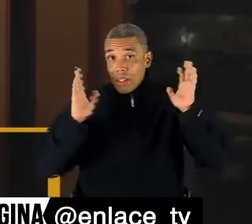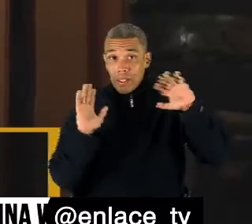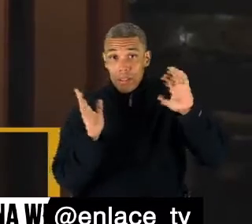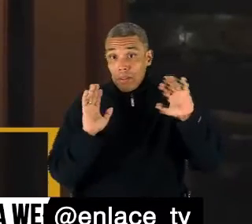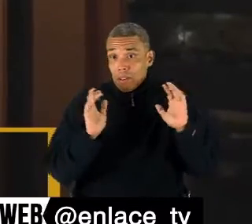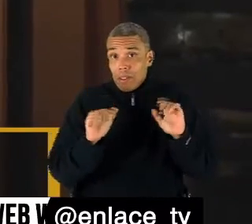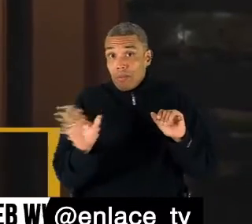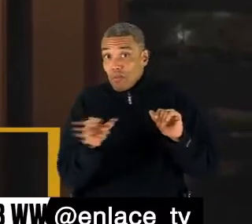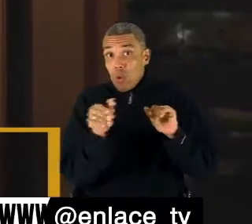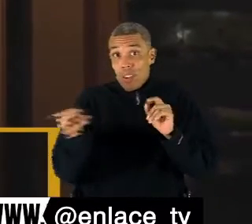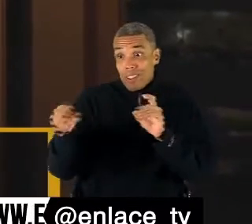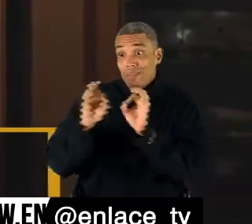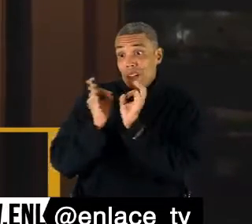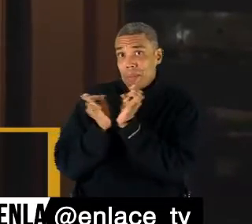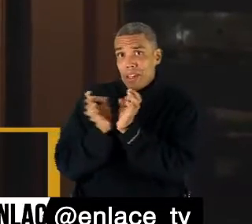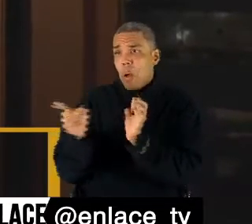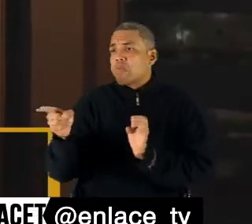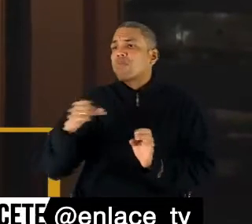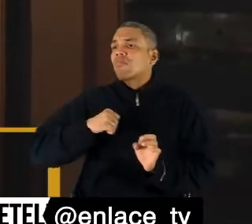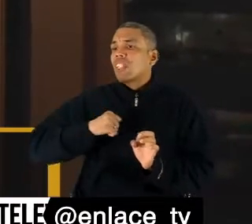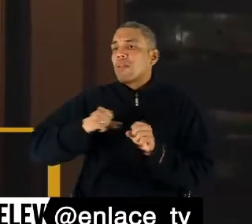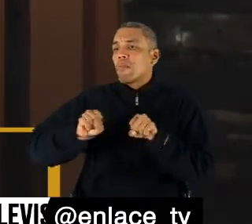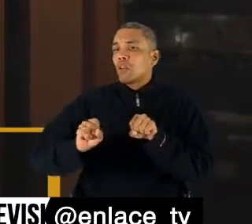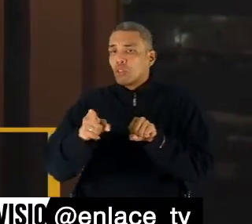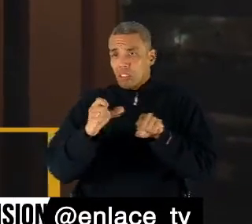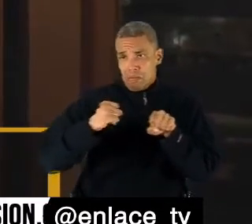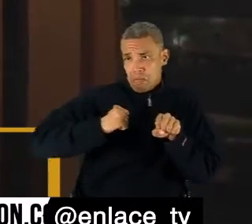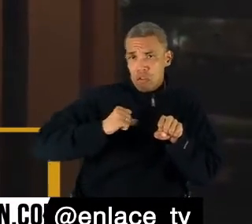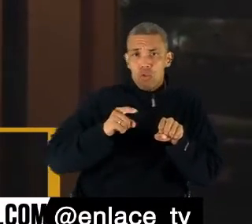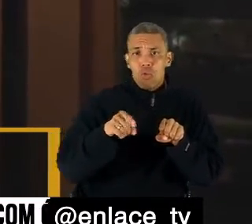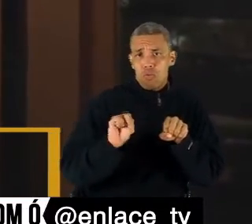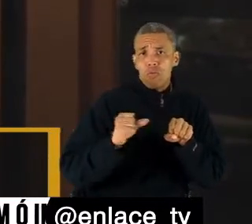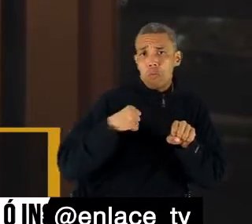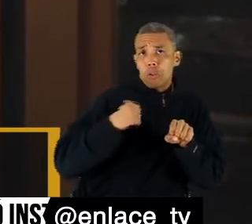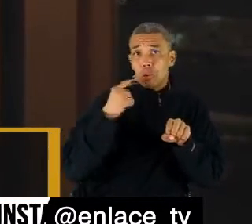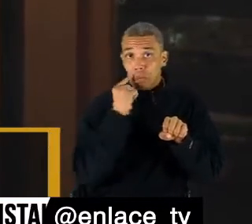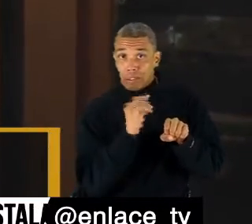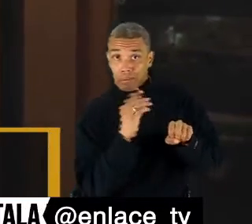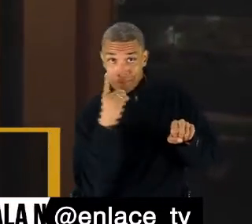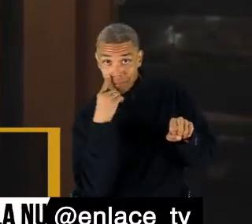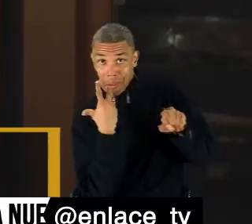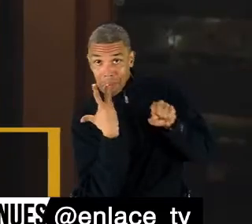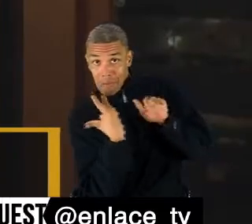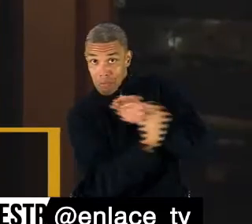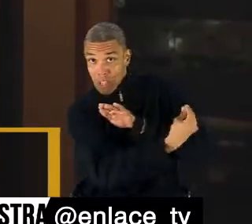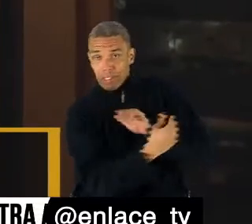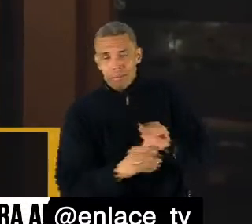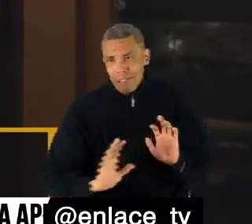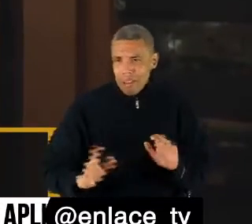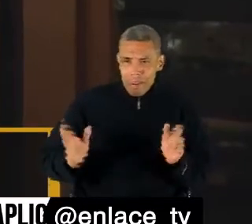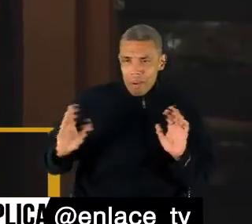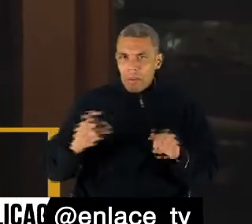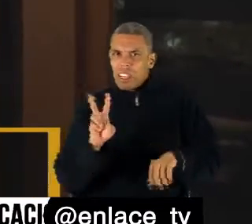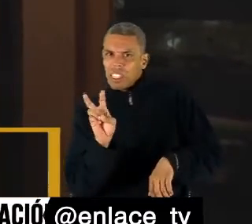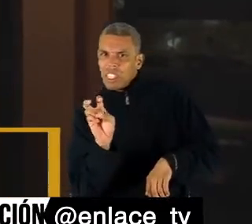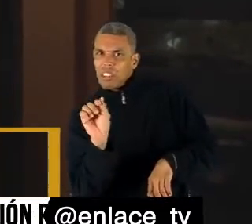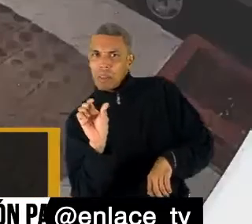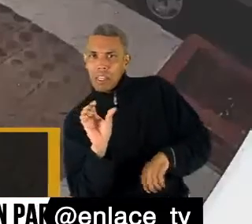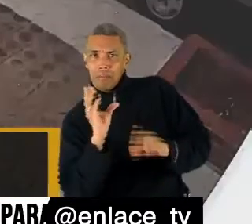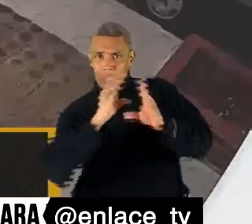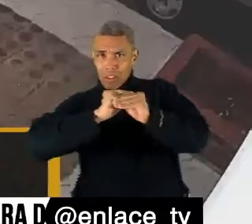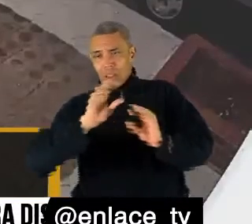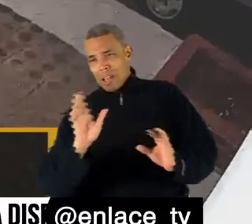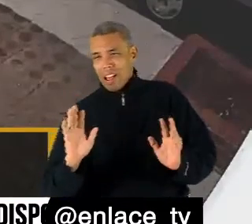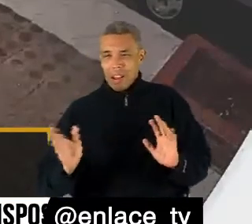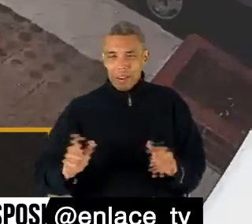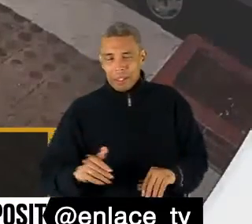moto, salimos a revisar y ya no se encontraba la moto. Simplemente a eso de las 7:30 de la noche, la moto desapareció.